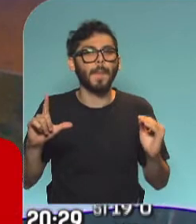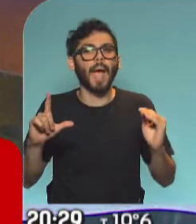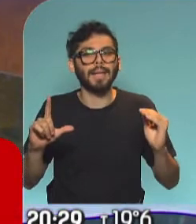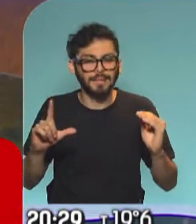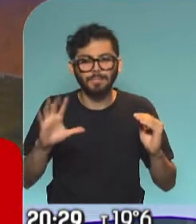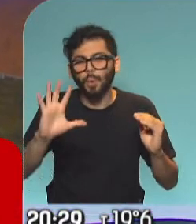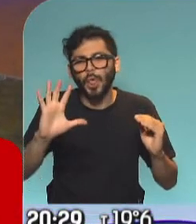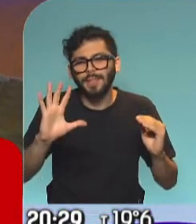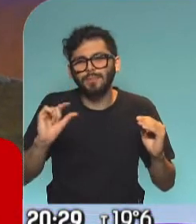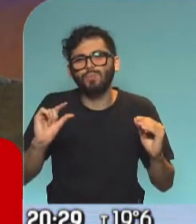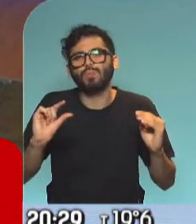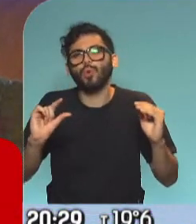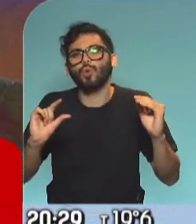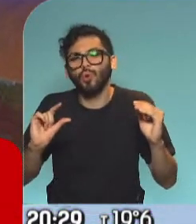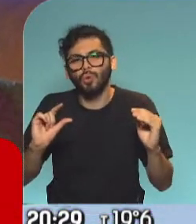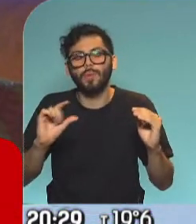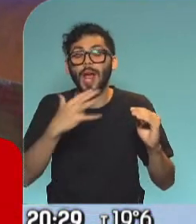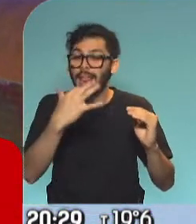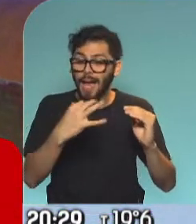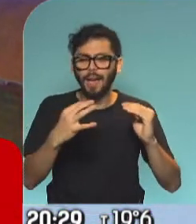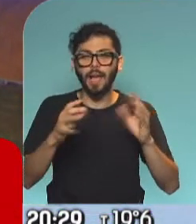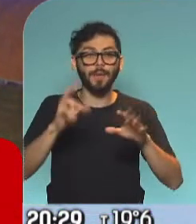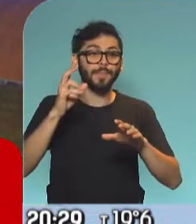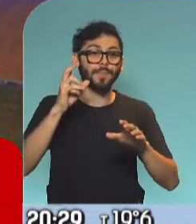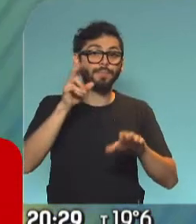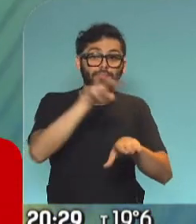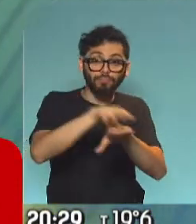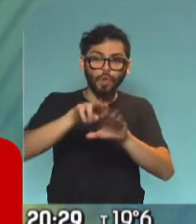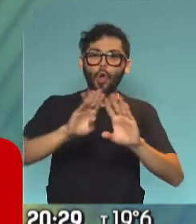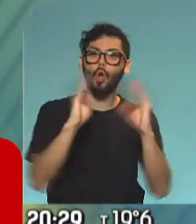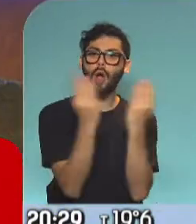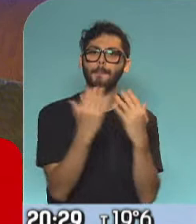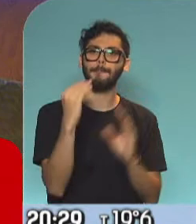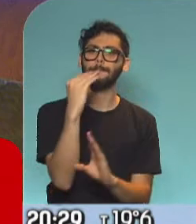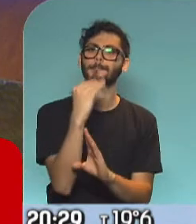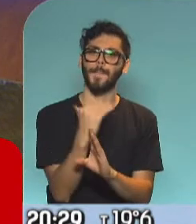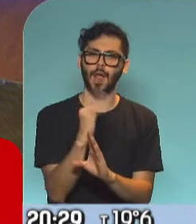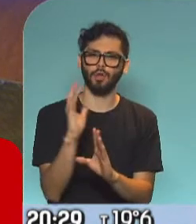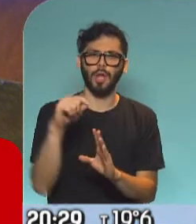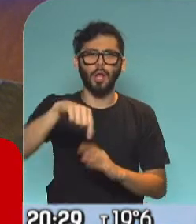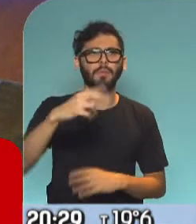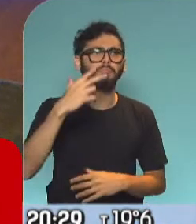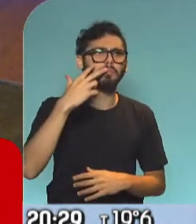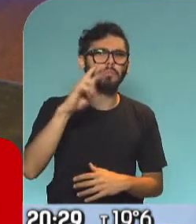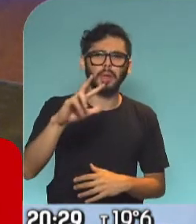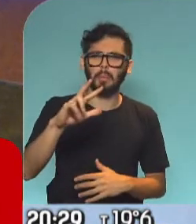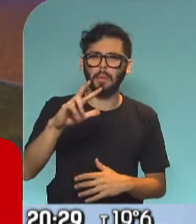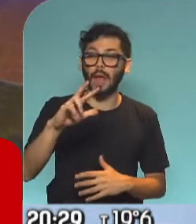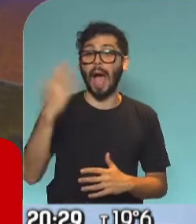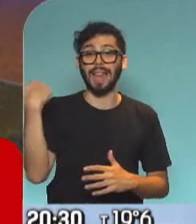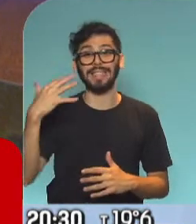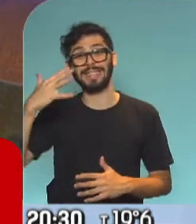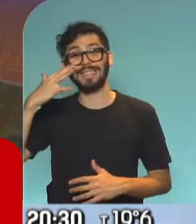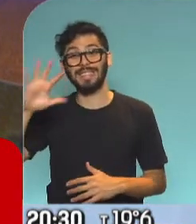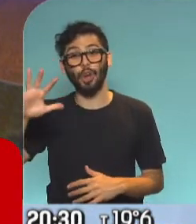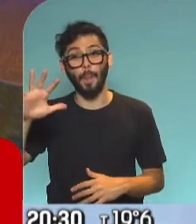aquí. Pero la realidad es que hay menos ocupación de camas de terapia intensiva. Estamos en 3.000 y pico cuando llegamos a casi 5.000 camas